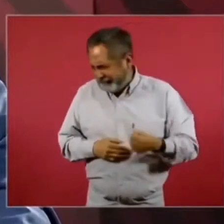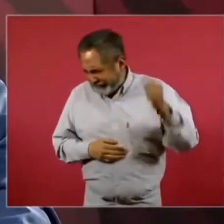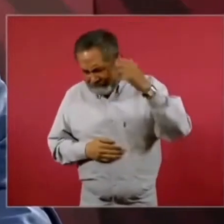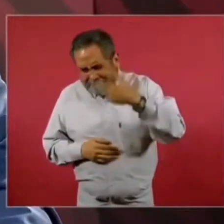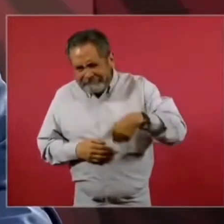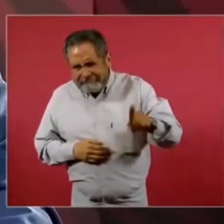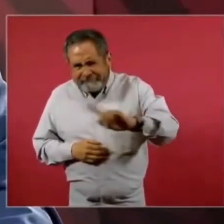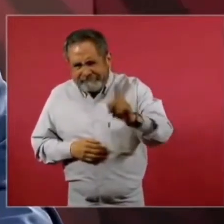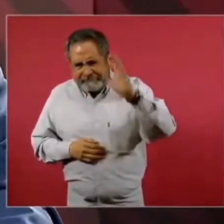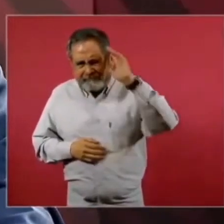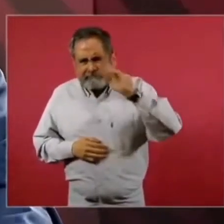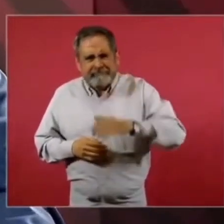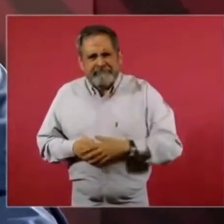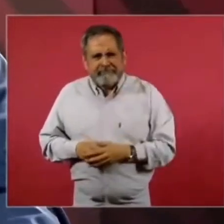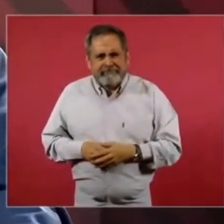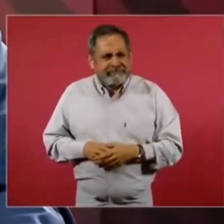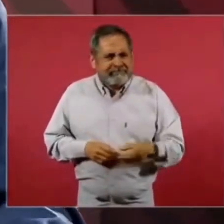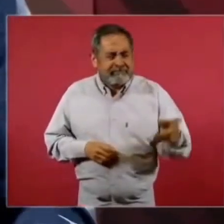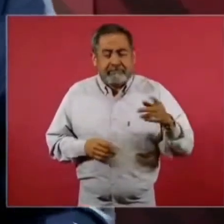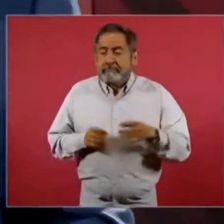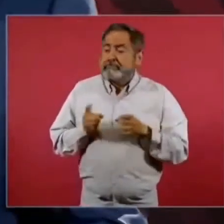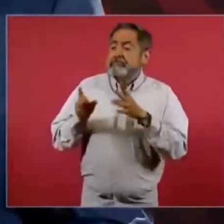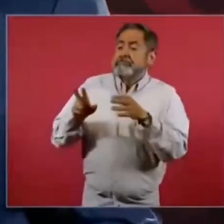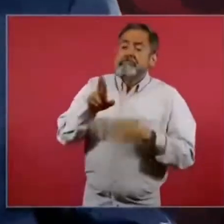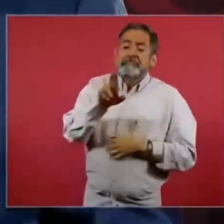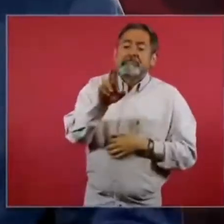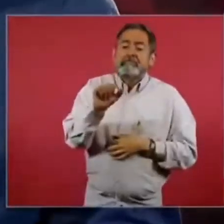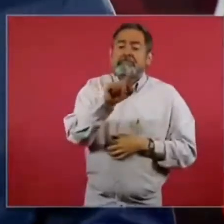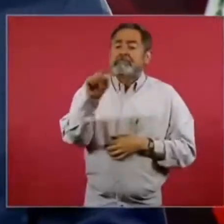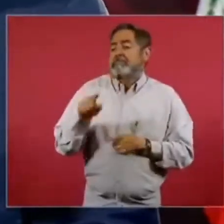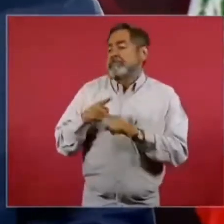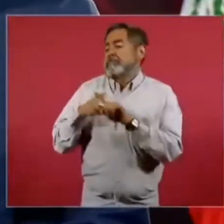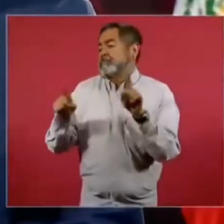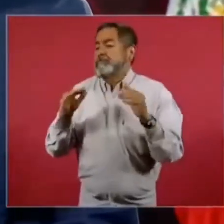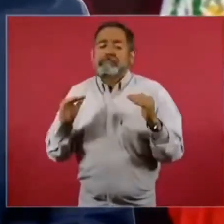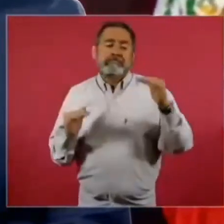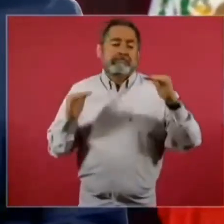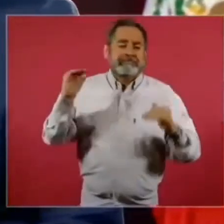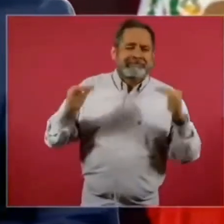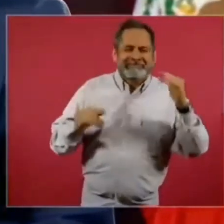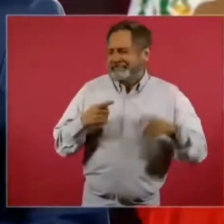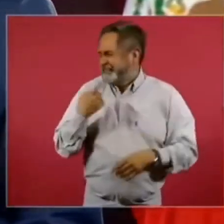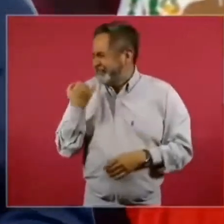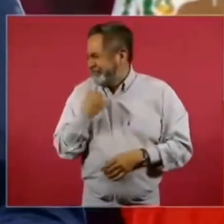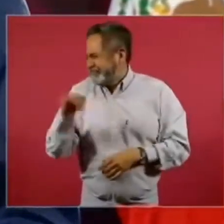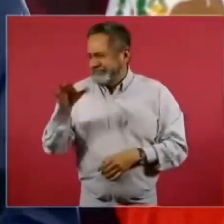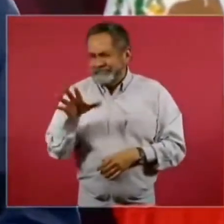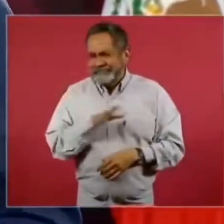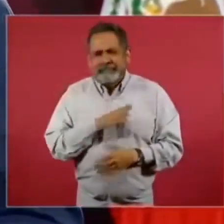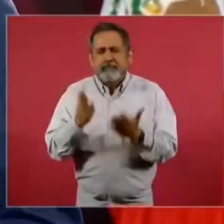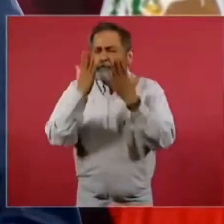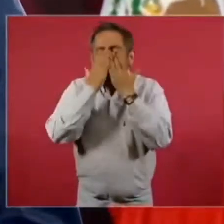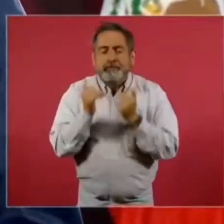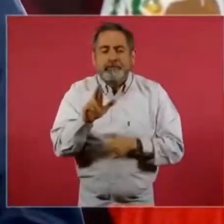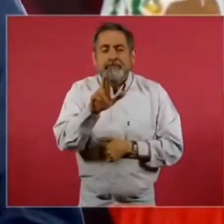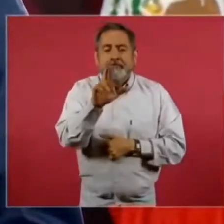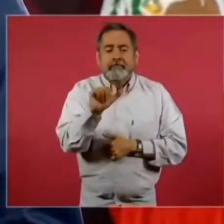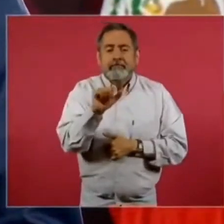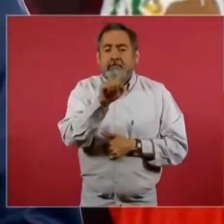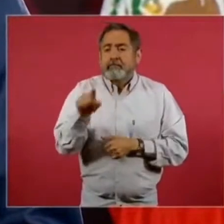racismo eso es un absurdo no hay raza